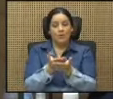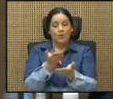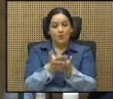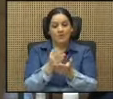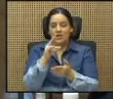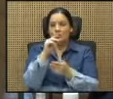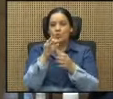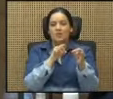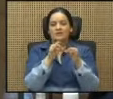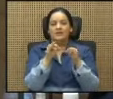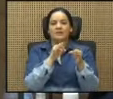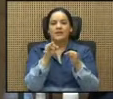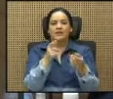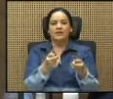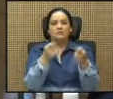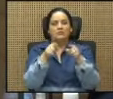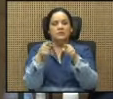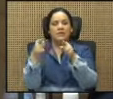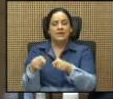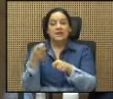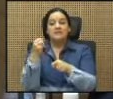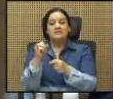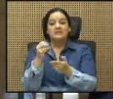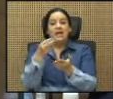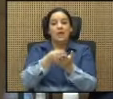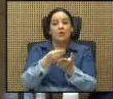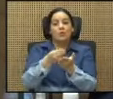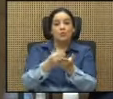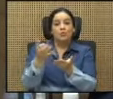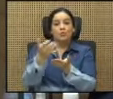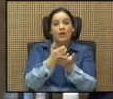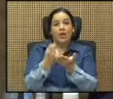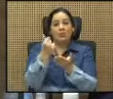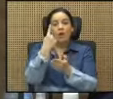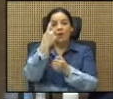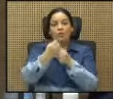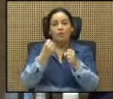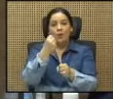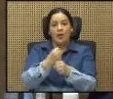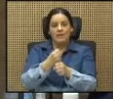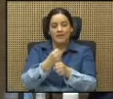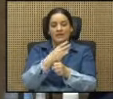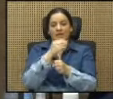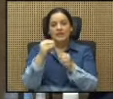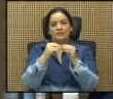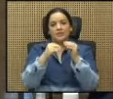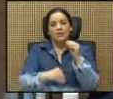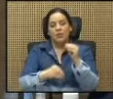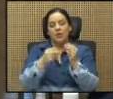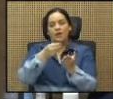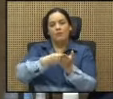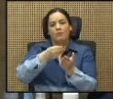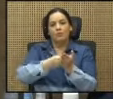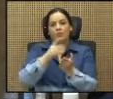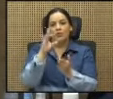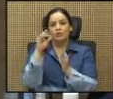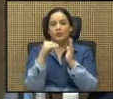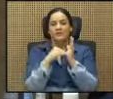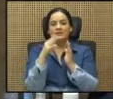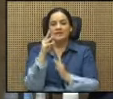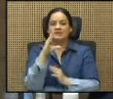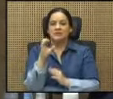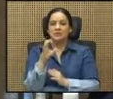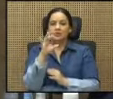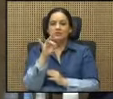qué sucedería si el monto recaudado anualmente es menor al monto equivalente de 8.655